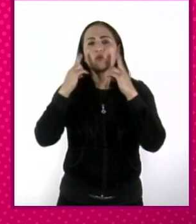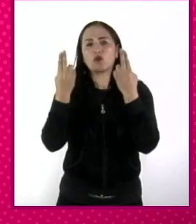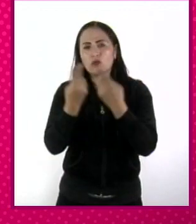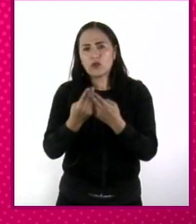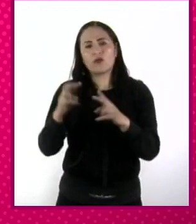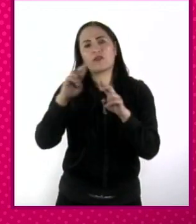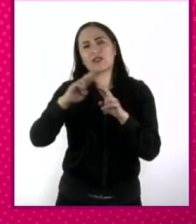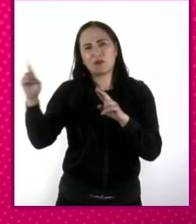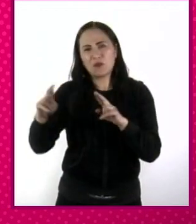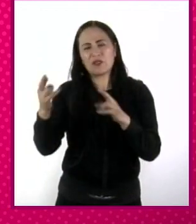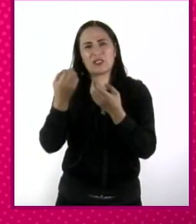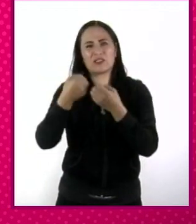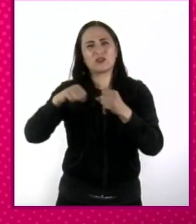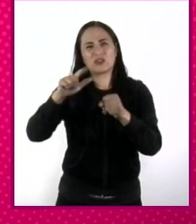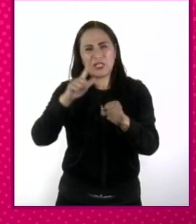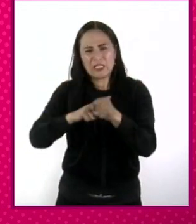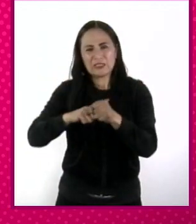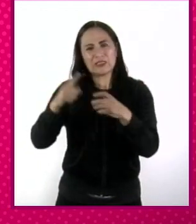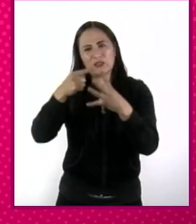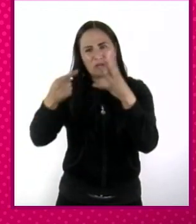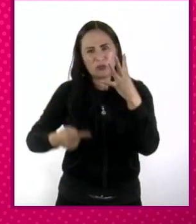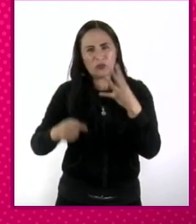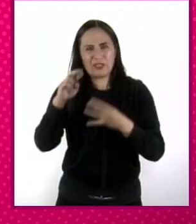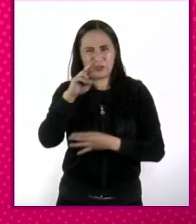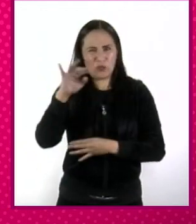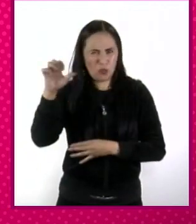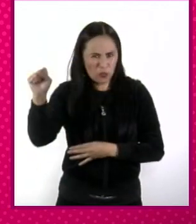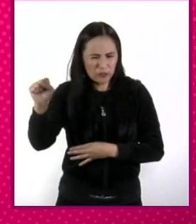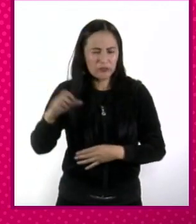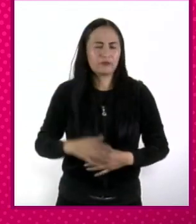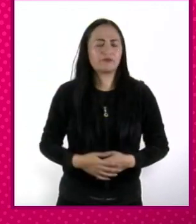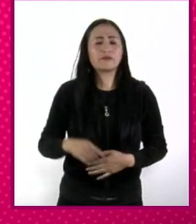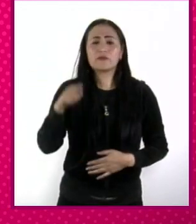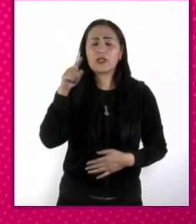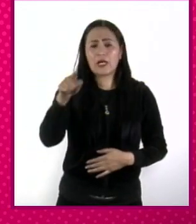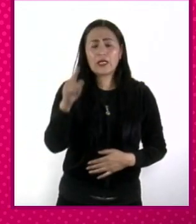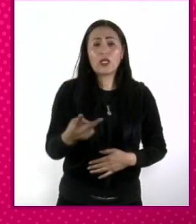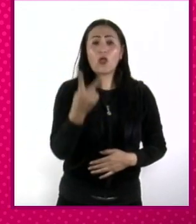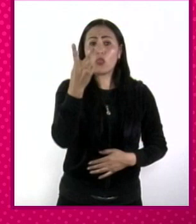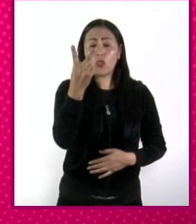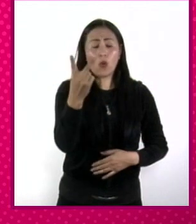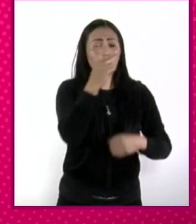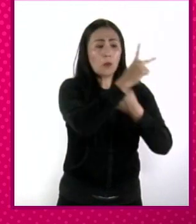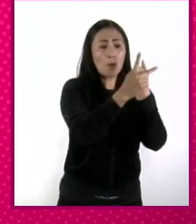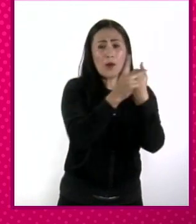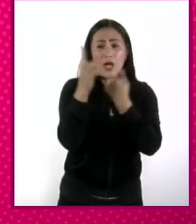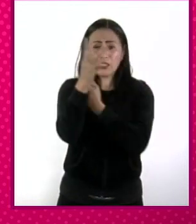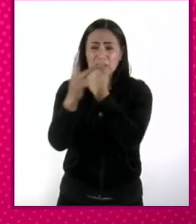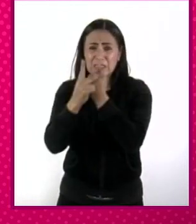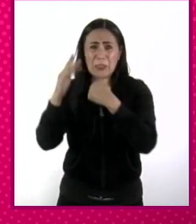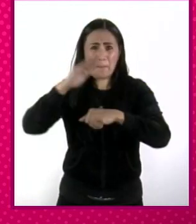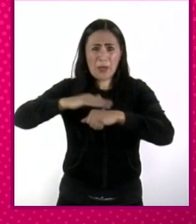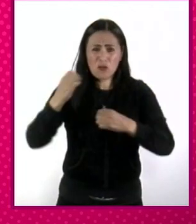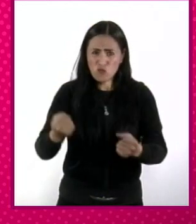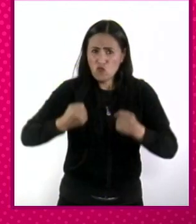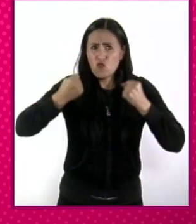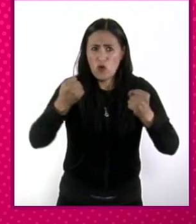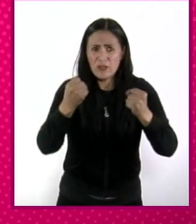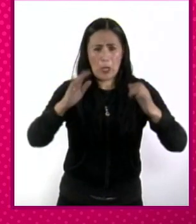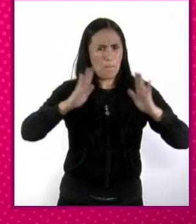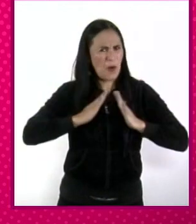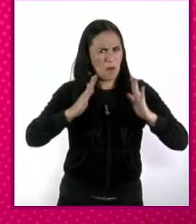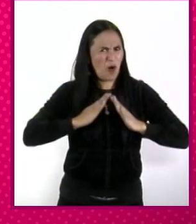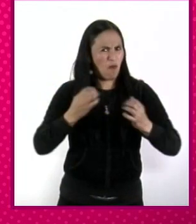Socialistas Soviéticas, la URSS, se habían convertido en los dos países más fuertes, más potentes